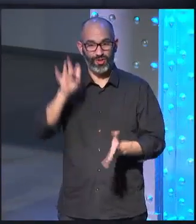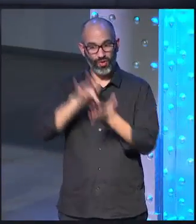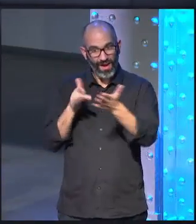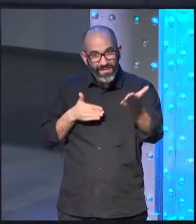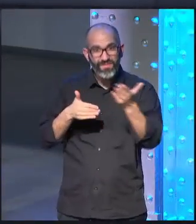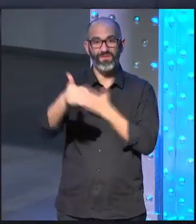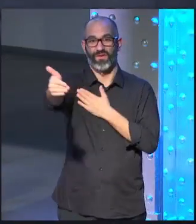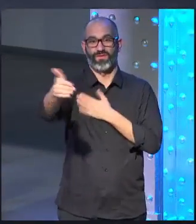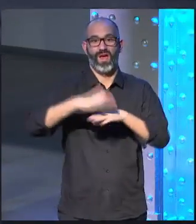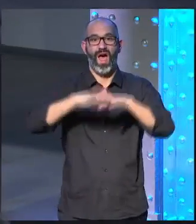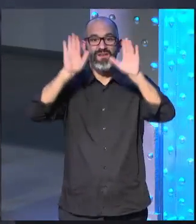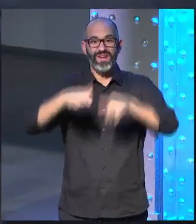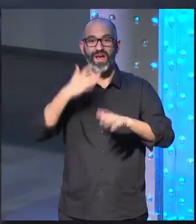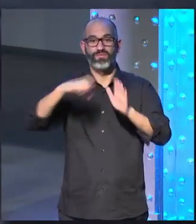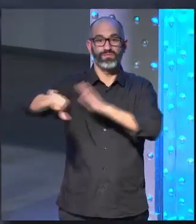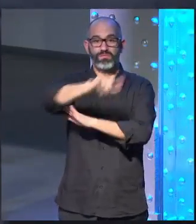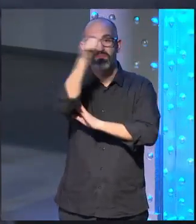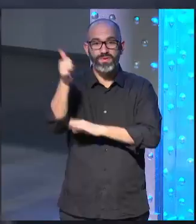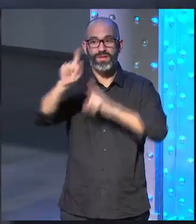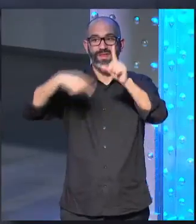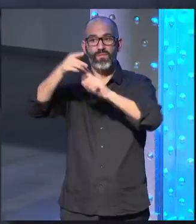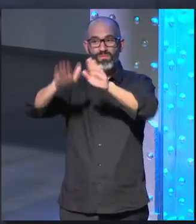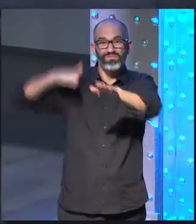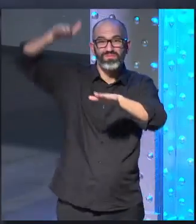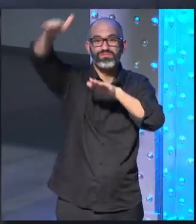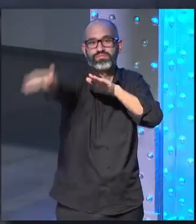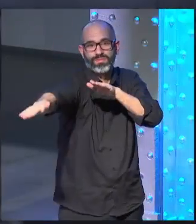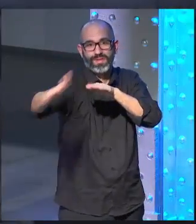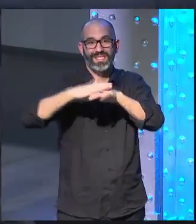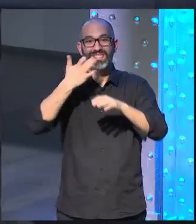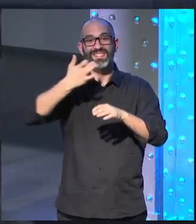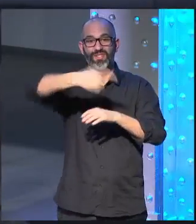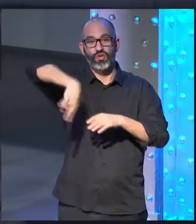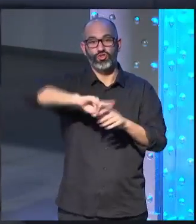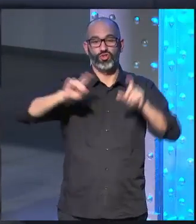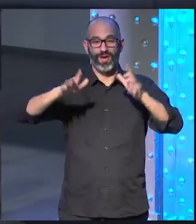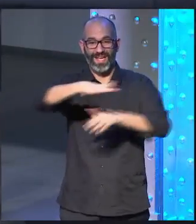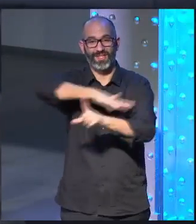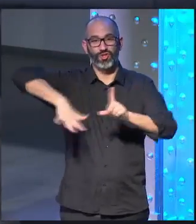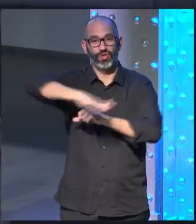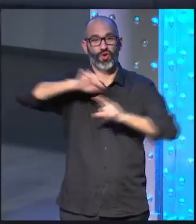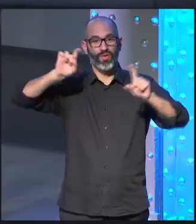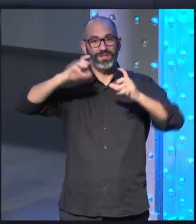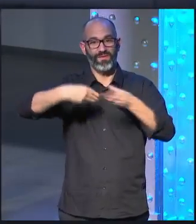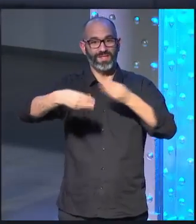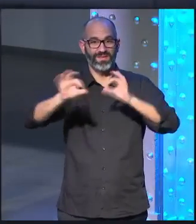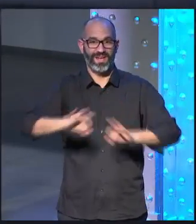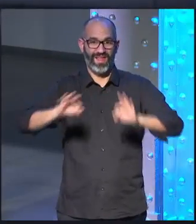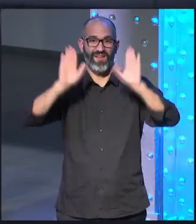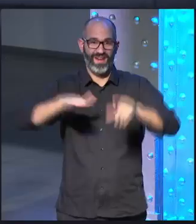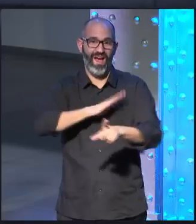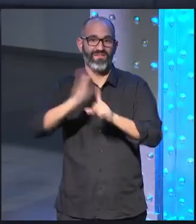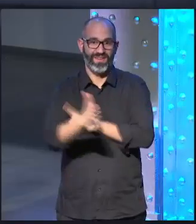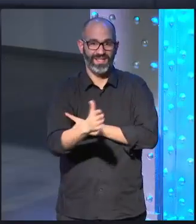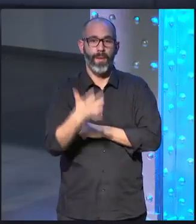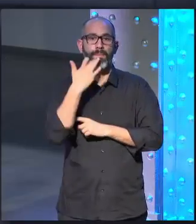comunicando por partículas de luz. O sea, claro, si no somos flexibles en el entorno educativo, y os quería poner un ejemplo de cómo en una